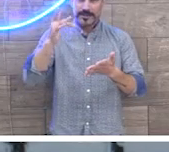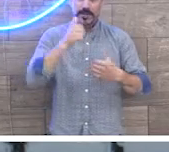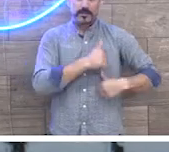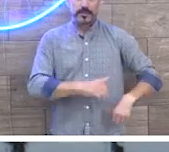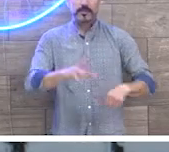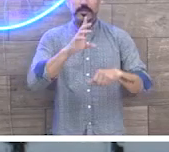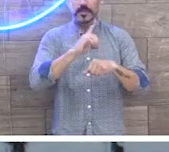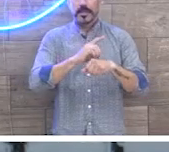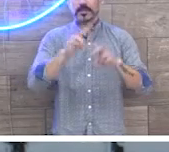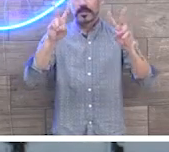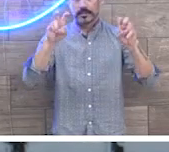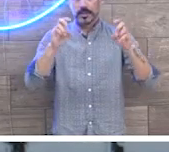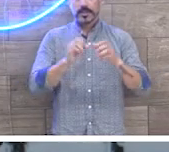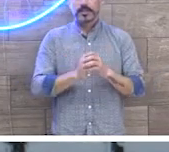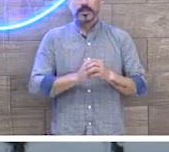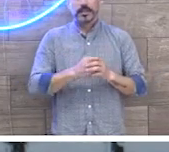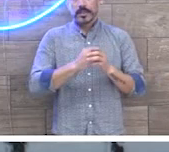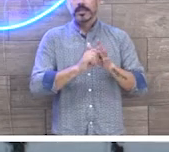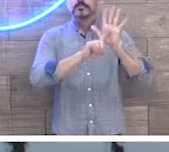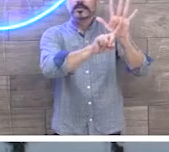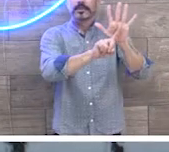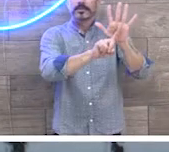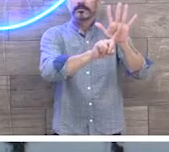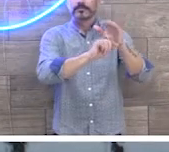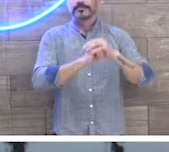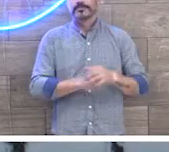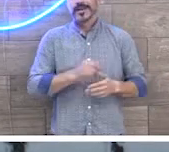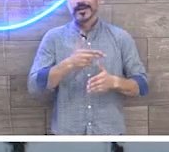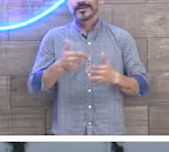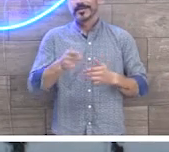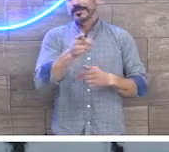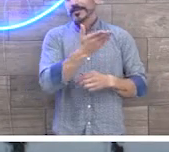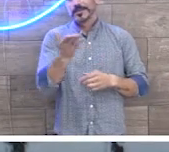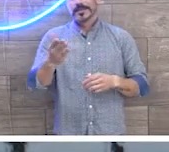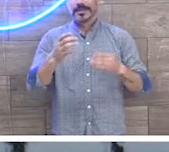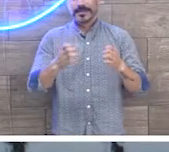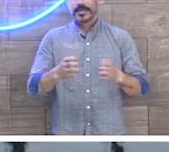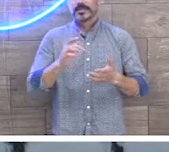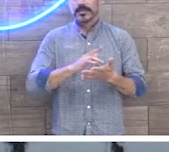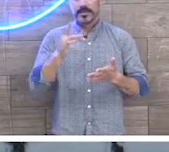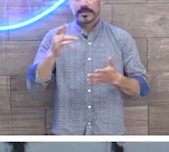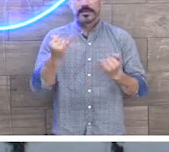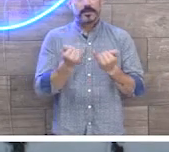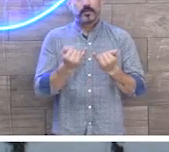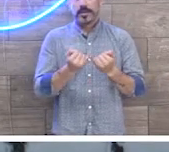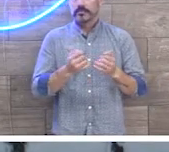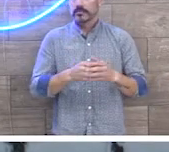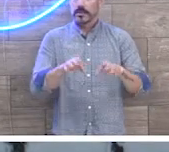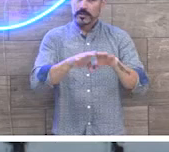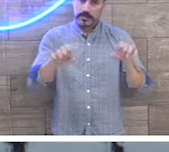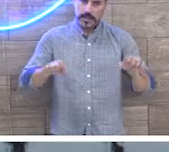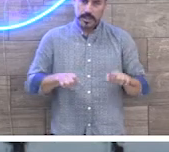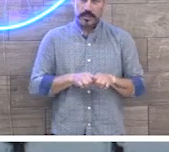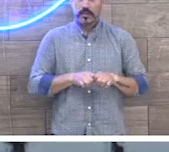llevar estos temas hasta donde usted se encuentre y pues agradecer el espacio, así como a todo